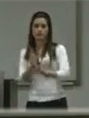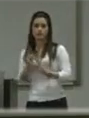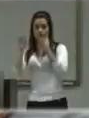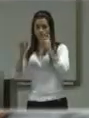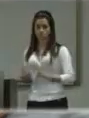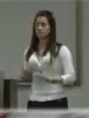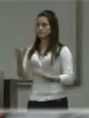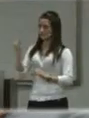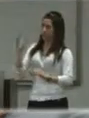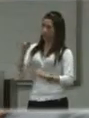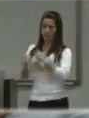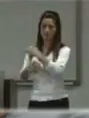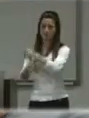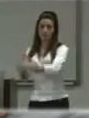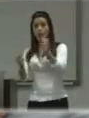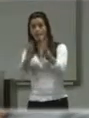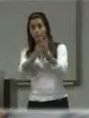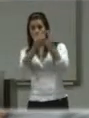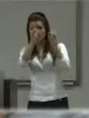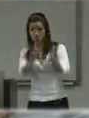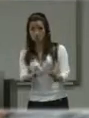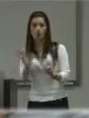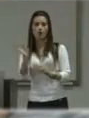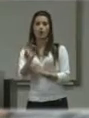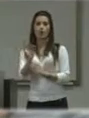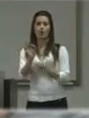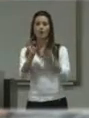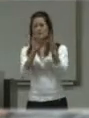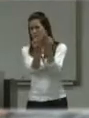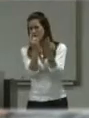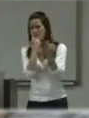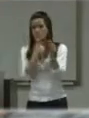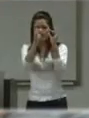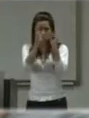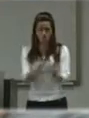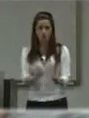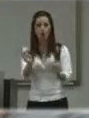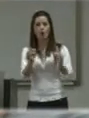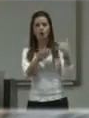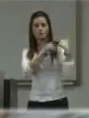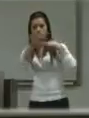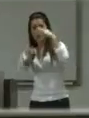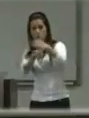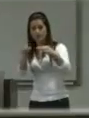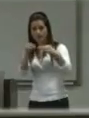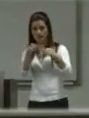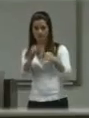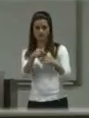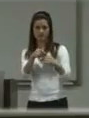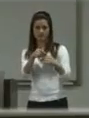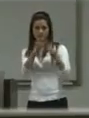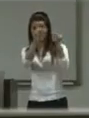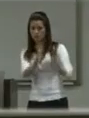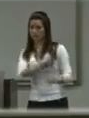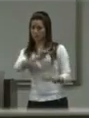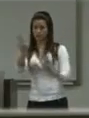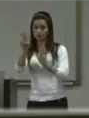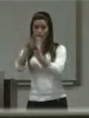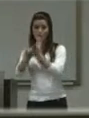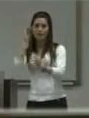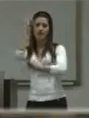no debe ser ni el esposo ni el familiar ni el guarda Sí y eso es un estándar de una asociación profesional